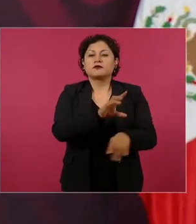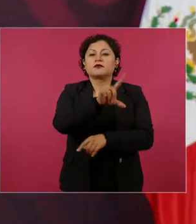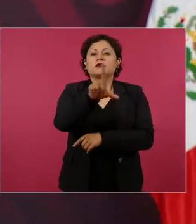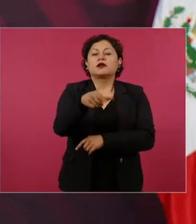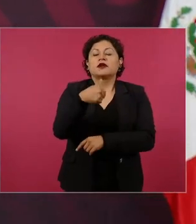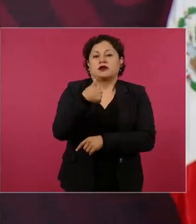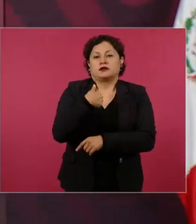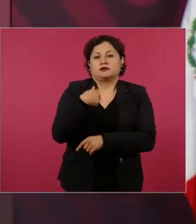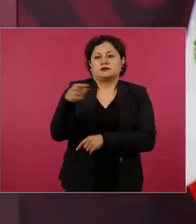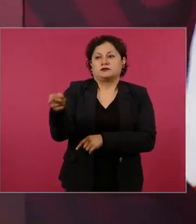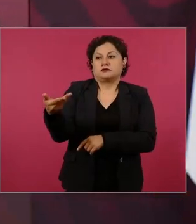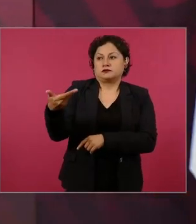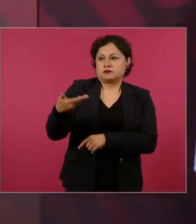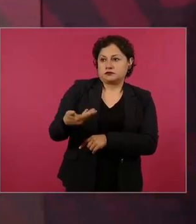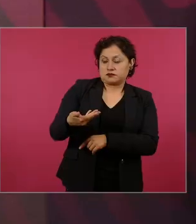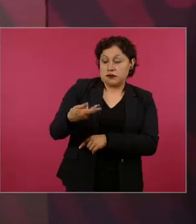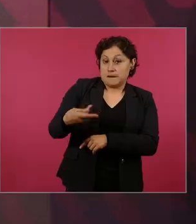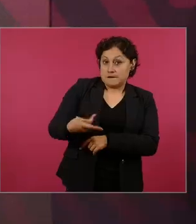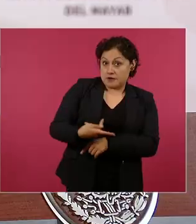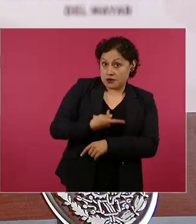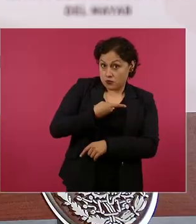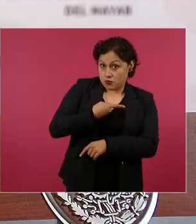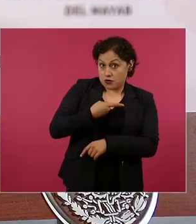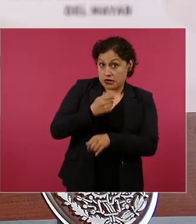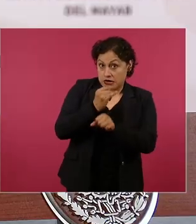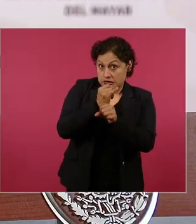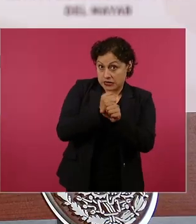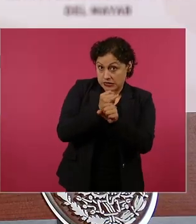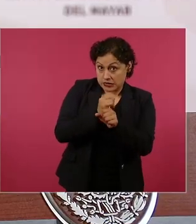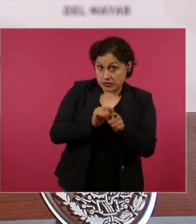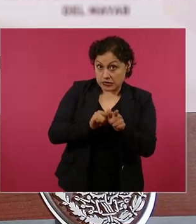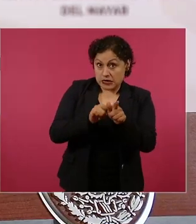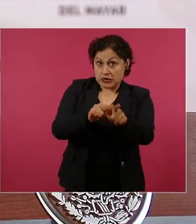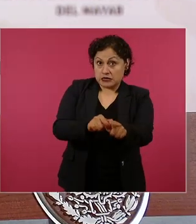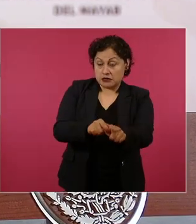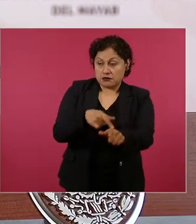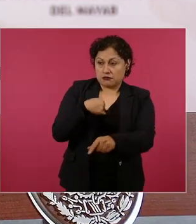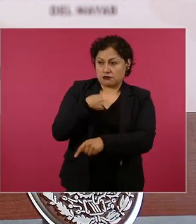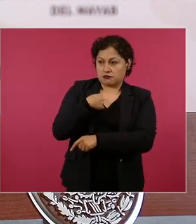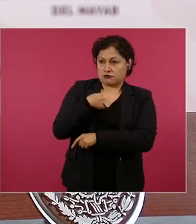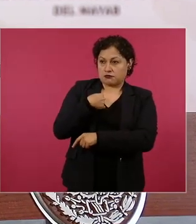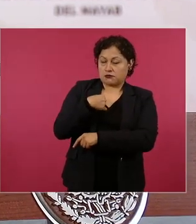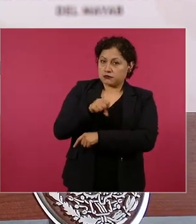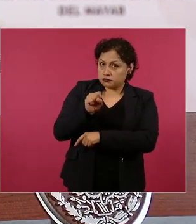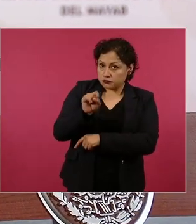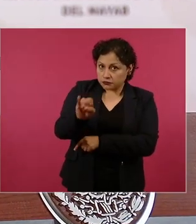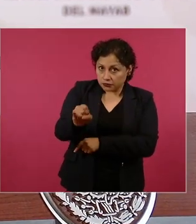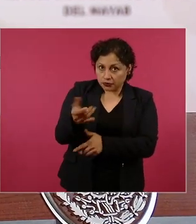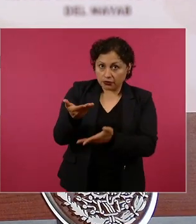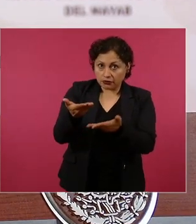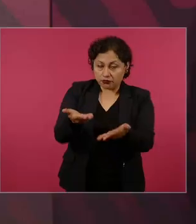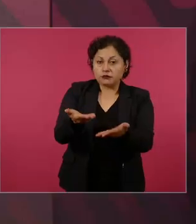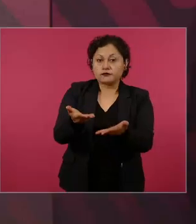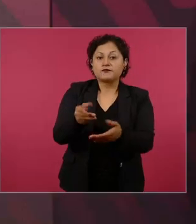lleve a cabo el proceso, y solicita la fiscalía,